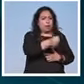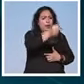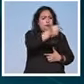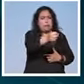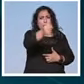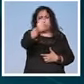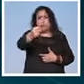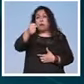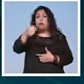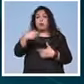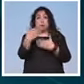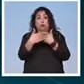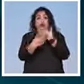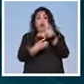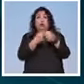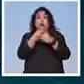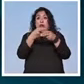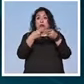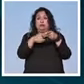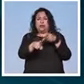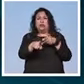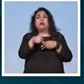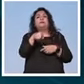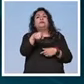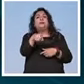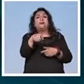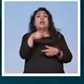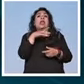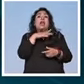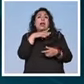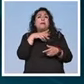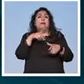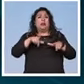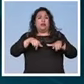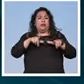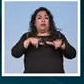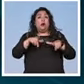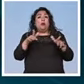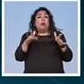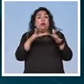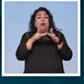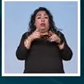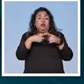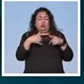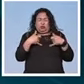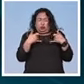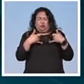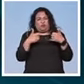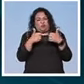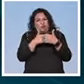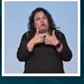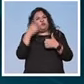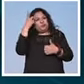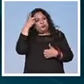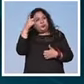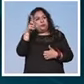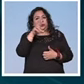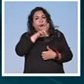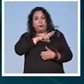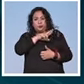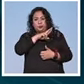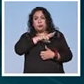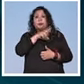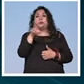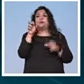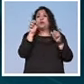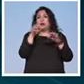a partir del próximo año escolar. Para ello se creará una plataforma que conecte a los jóvenes con propietarios privados, con